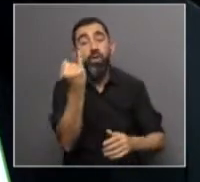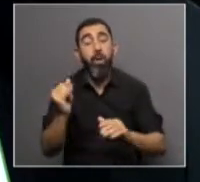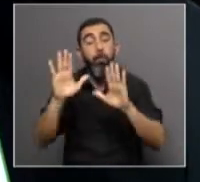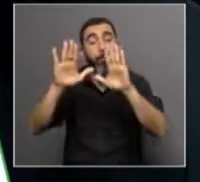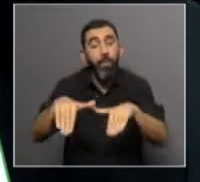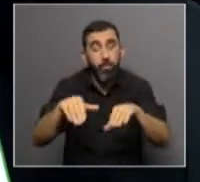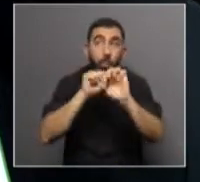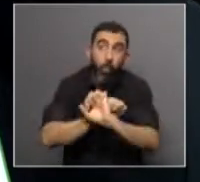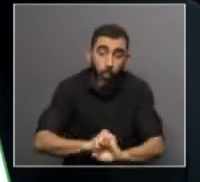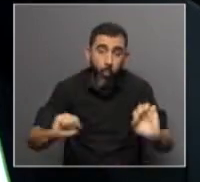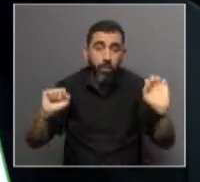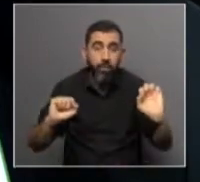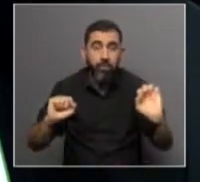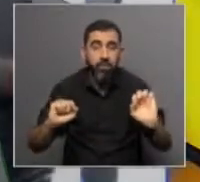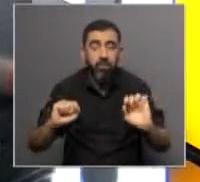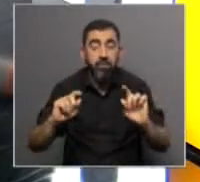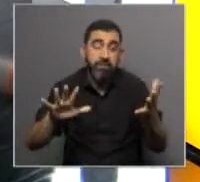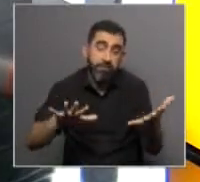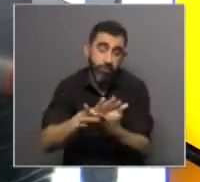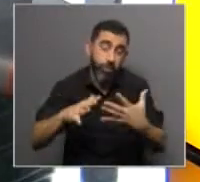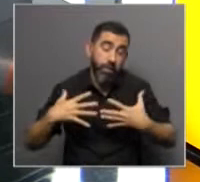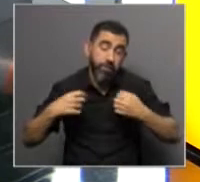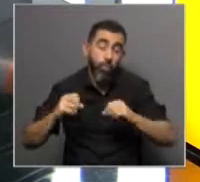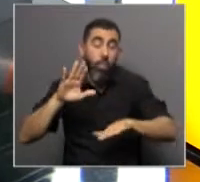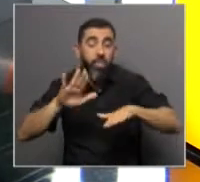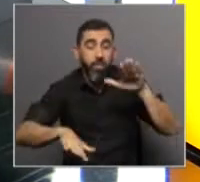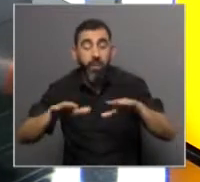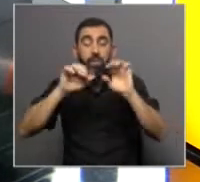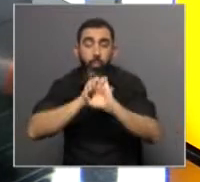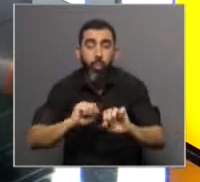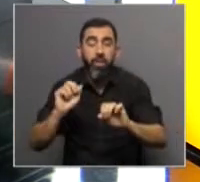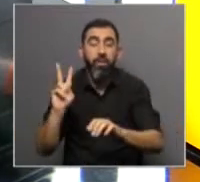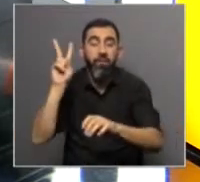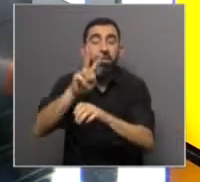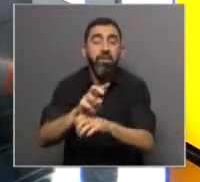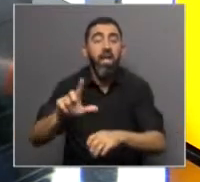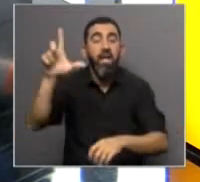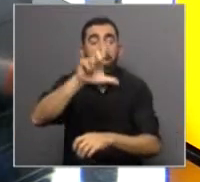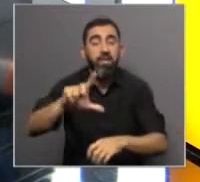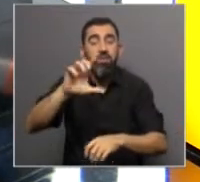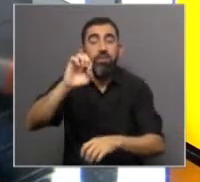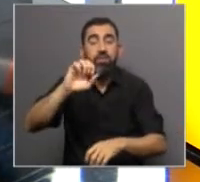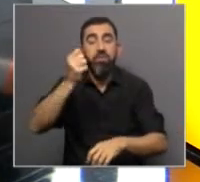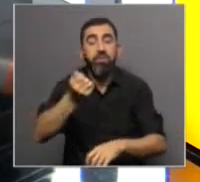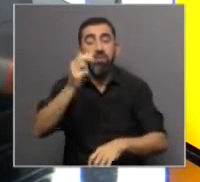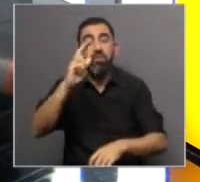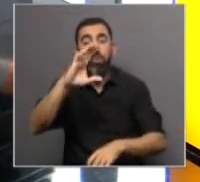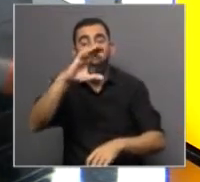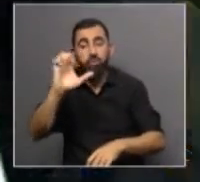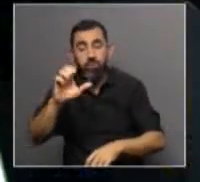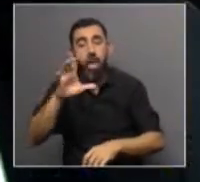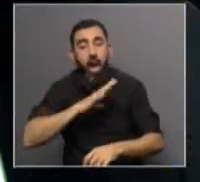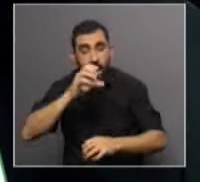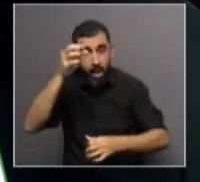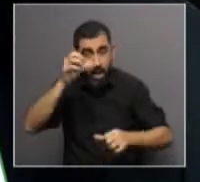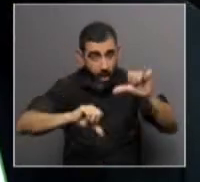lo permite, digamos, teniendo en cuenta las condiciones sanitarias, a que se lleguen al Liceo de Sauce, donde ustedes tienen allí, por un lado el laboratorio y